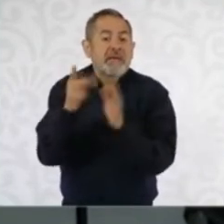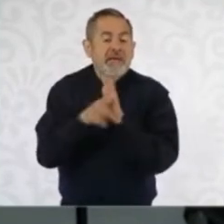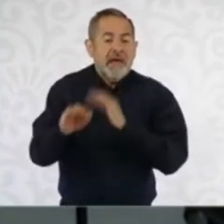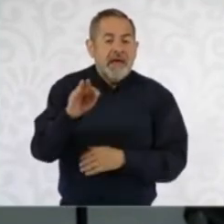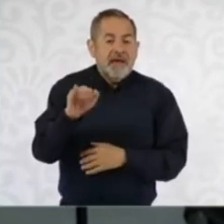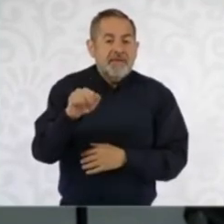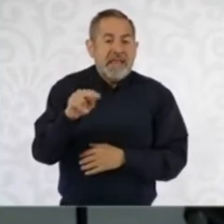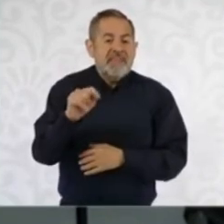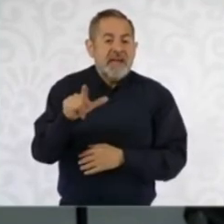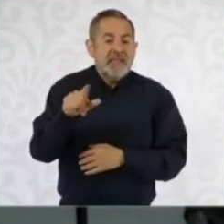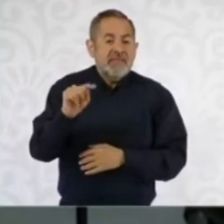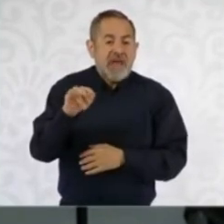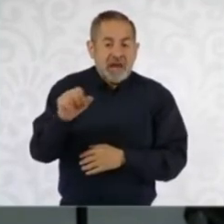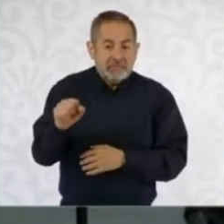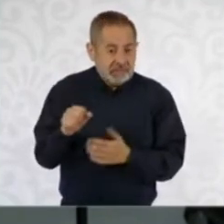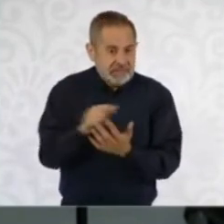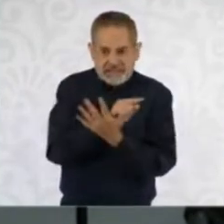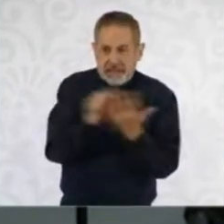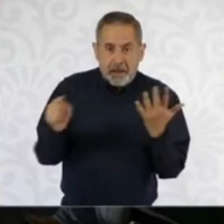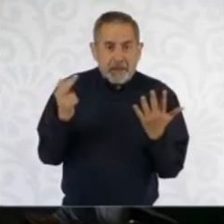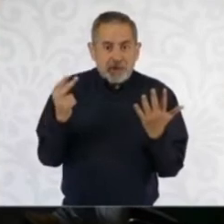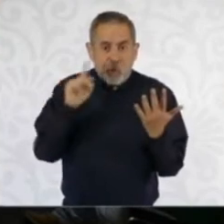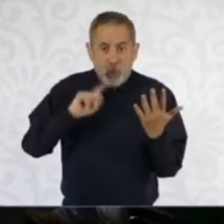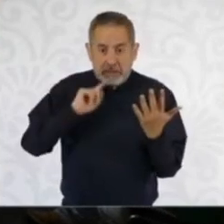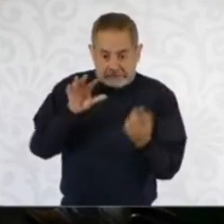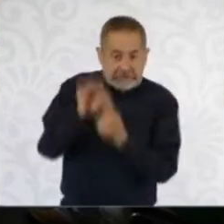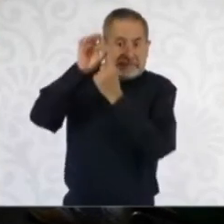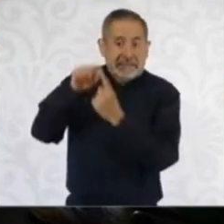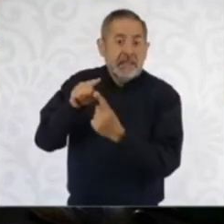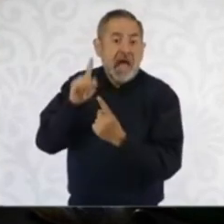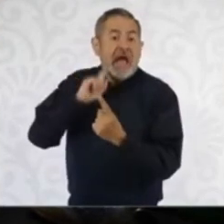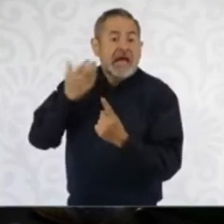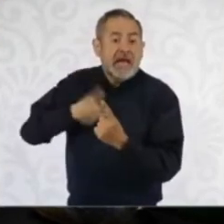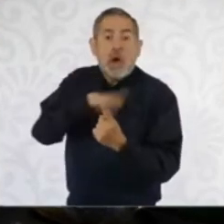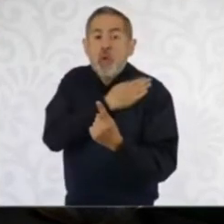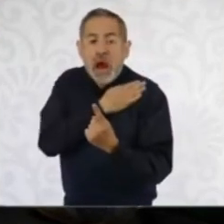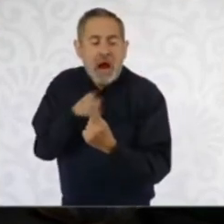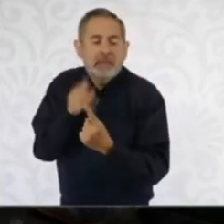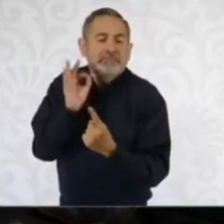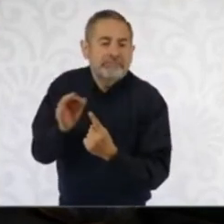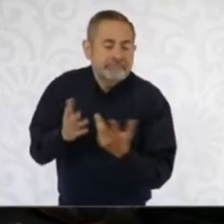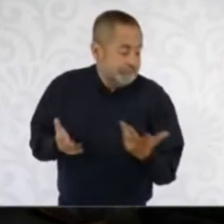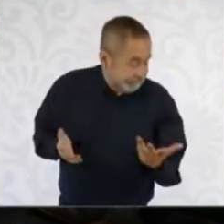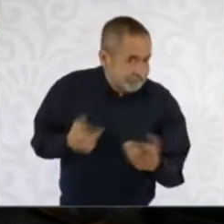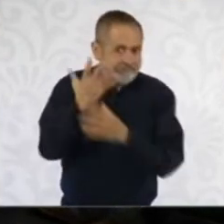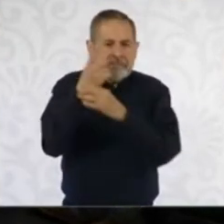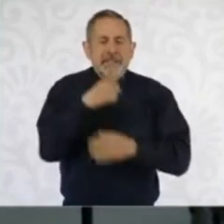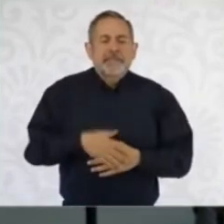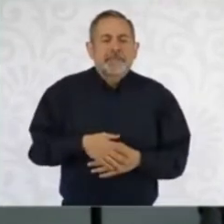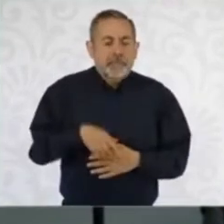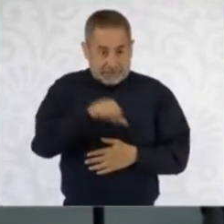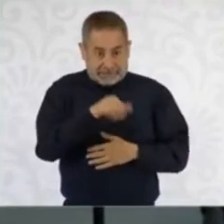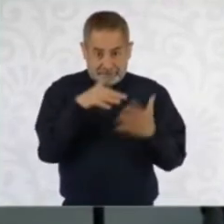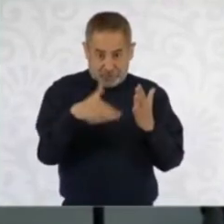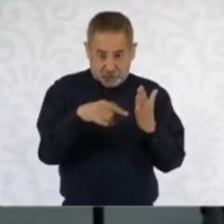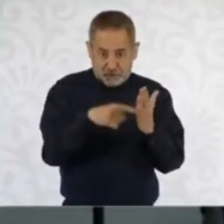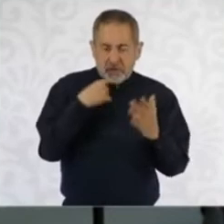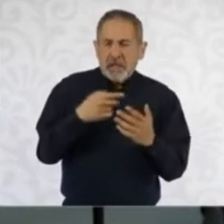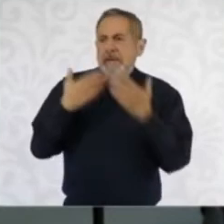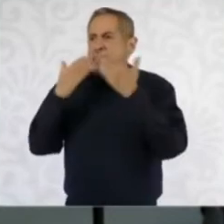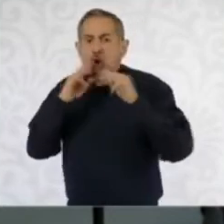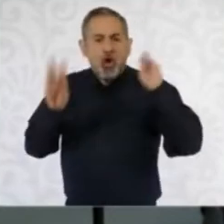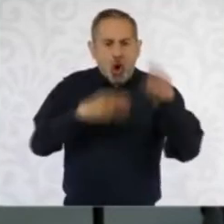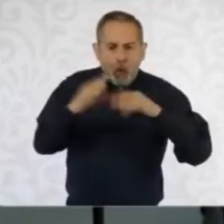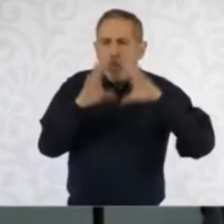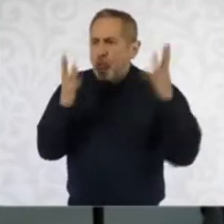su opinión de esta distinción que hace uno de los rotativos más reconocidos del mundo. Y cito una de sus frases de su artículo: celebramos a las mujeres que están rehaciendo el mundo en